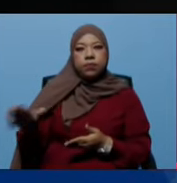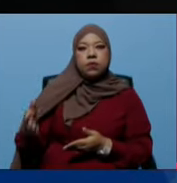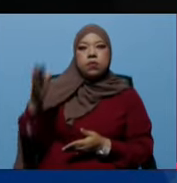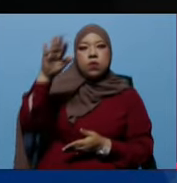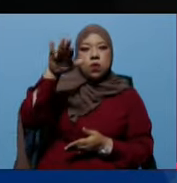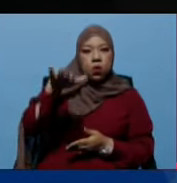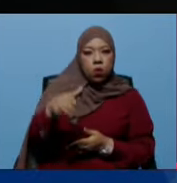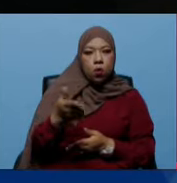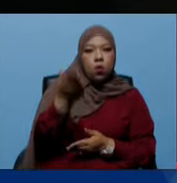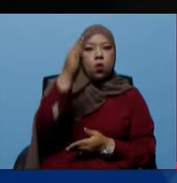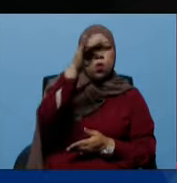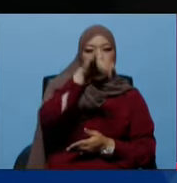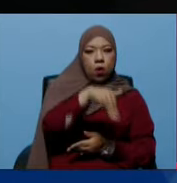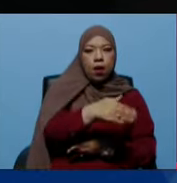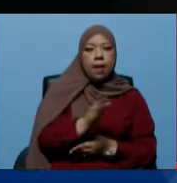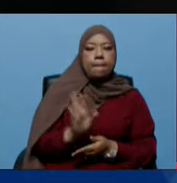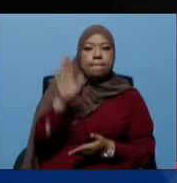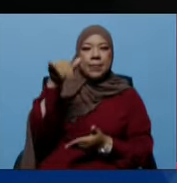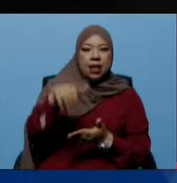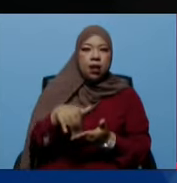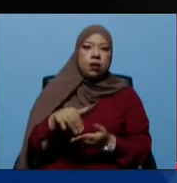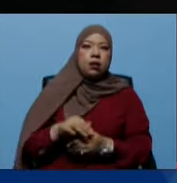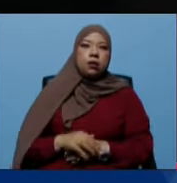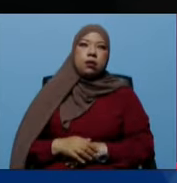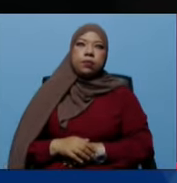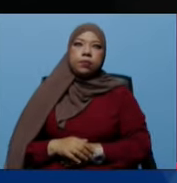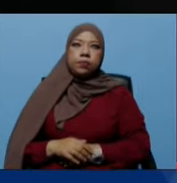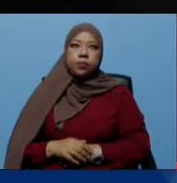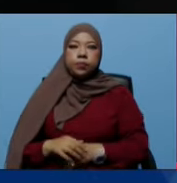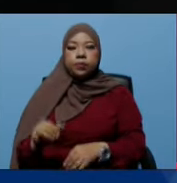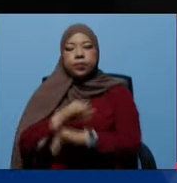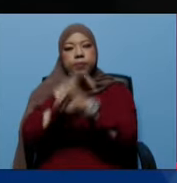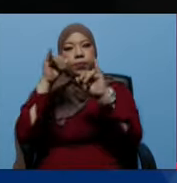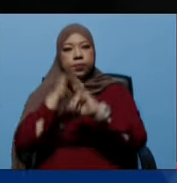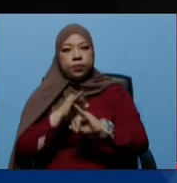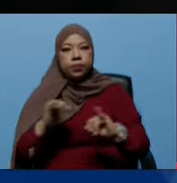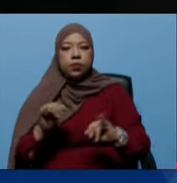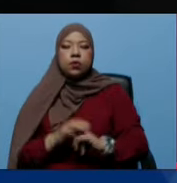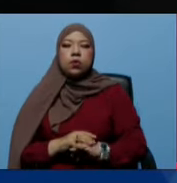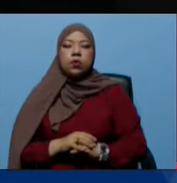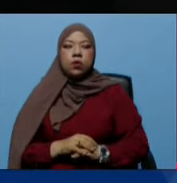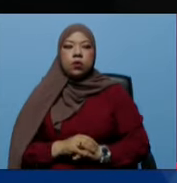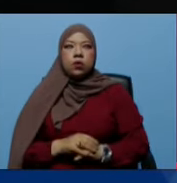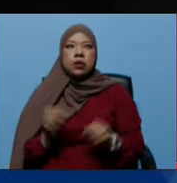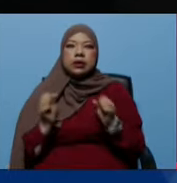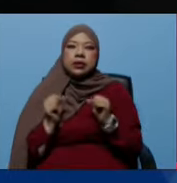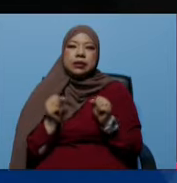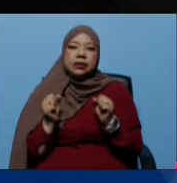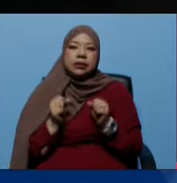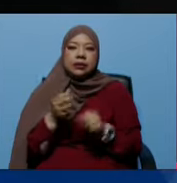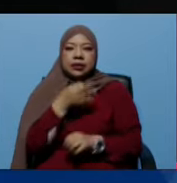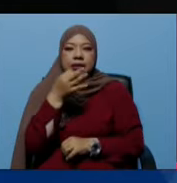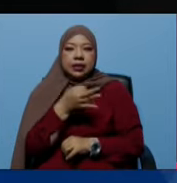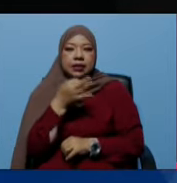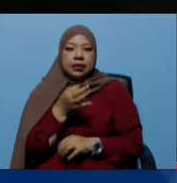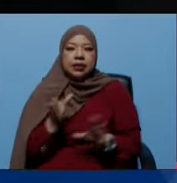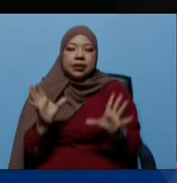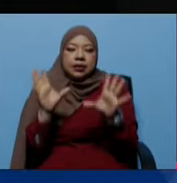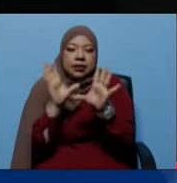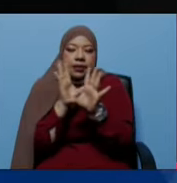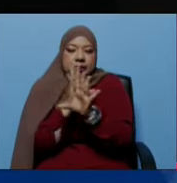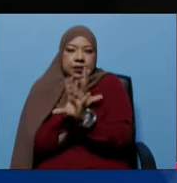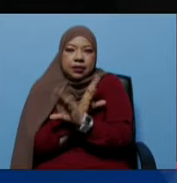altos de Miranda. Aquí estamos, felices, Se puso fría la tarde, se puso fría la